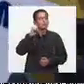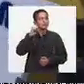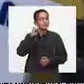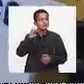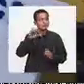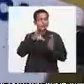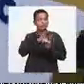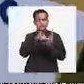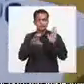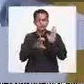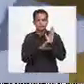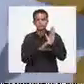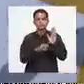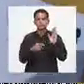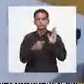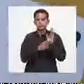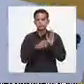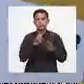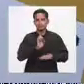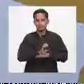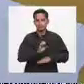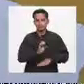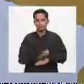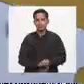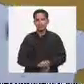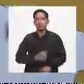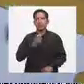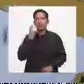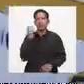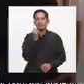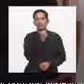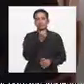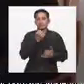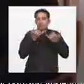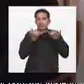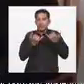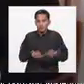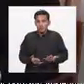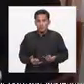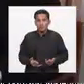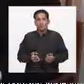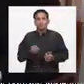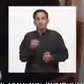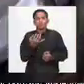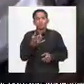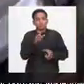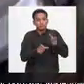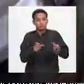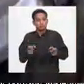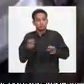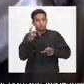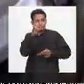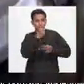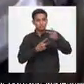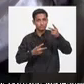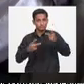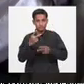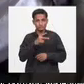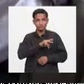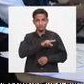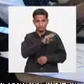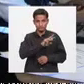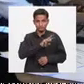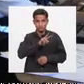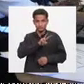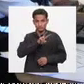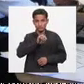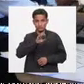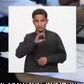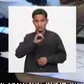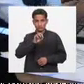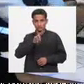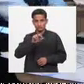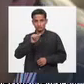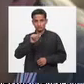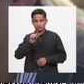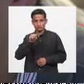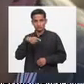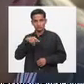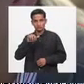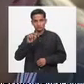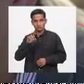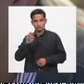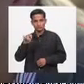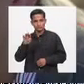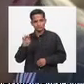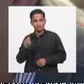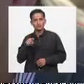establecido en la Constitución de la República de ahí que se espera que en esta ocasión el número de visitantes del portal web votr